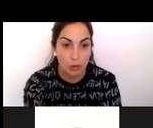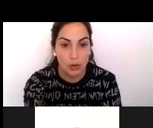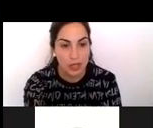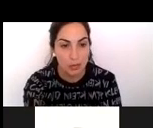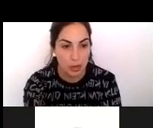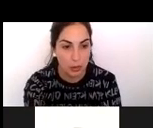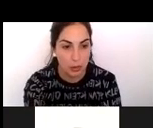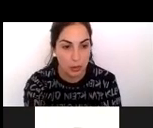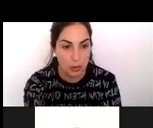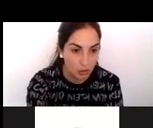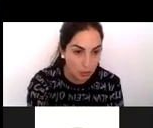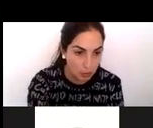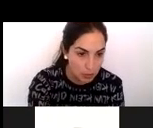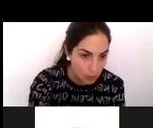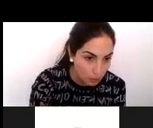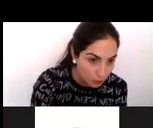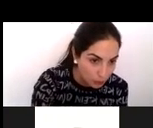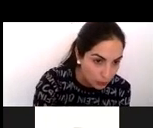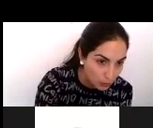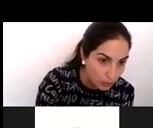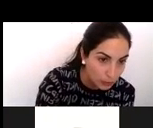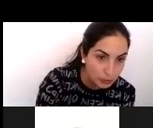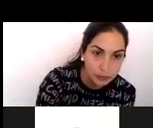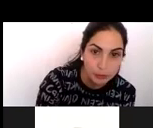tal como lo hacíamos en un periódico impreso.